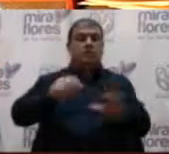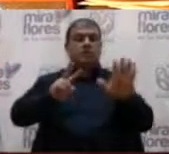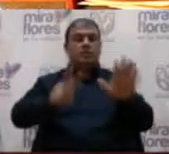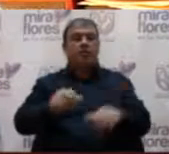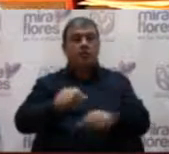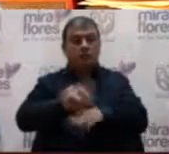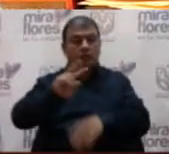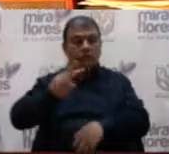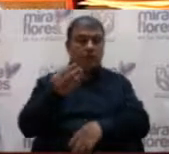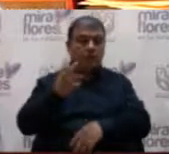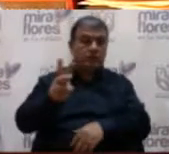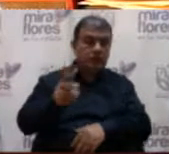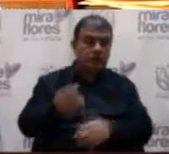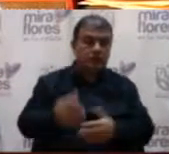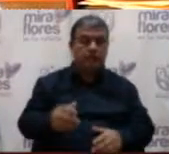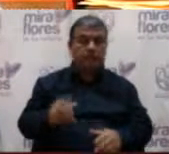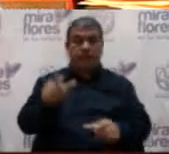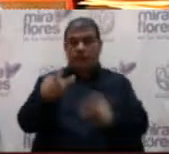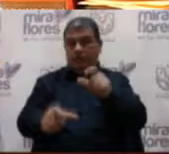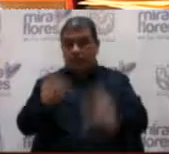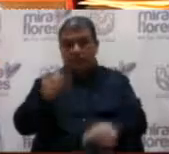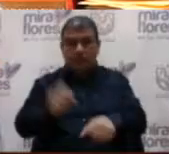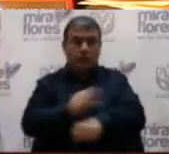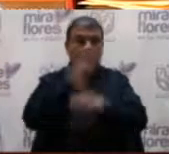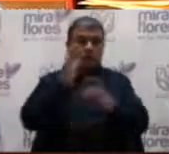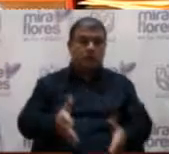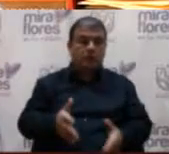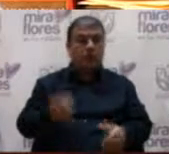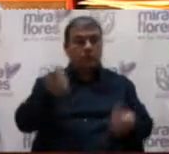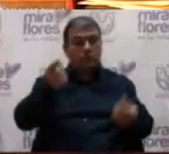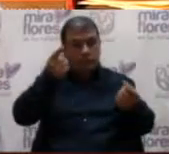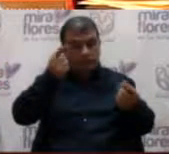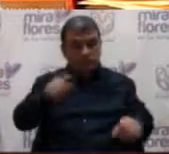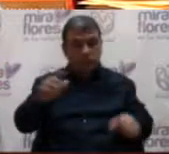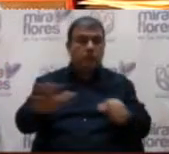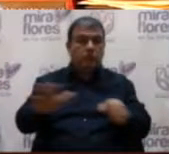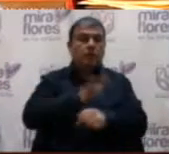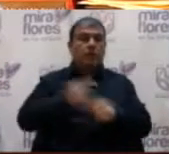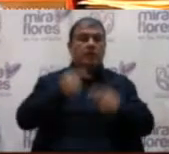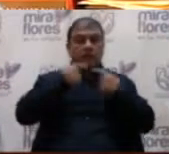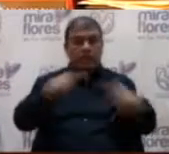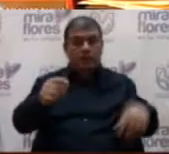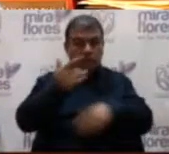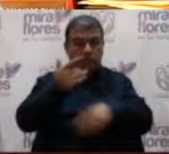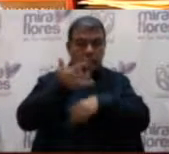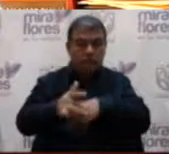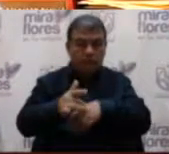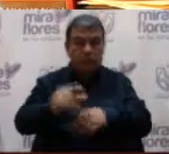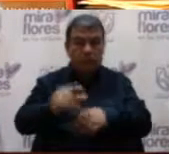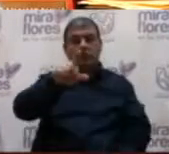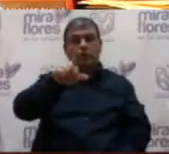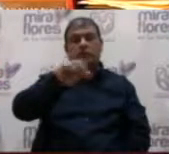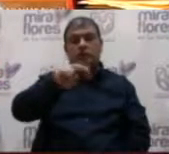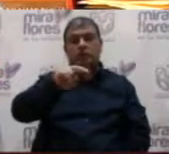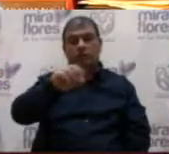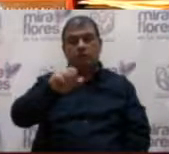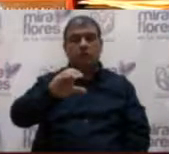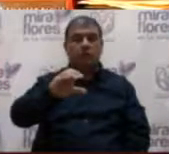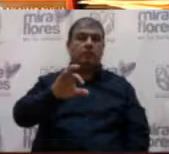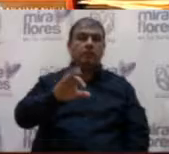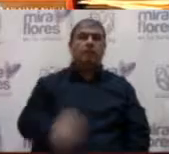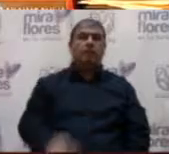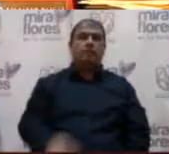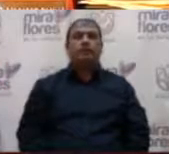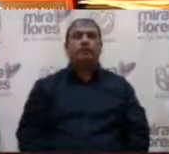julio del 2016, los miembros del Consejo Distrital, por unanimidad, declararon la vacancia del regidor Gino Francisco Costa